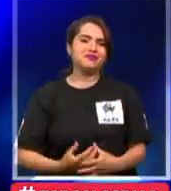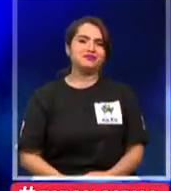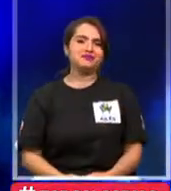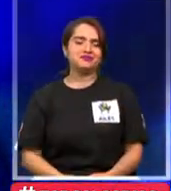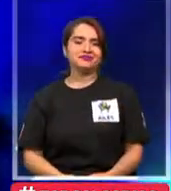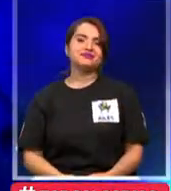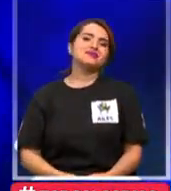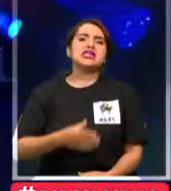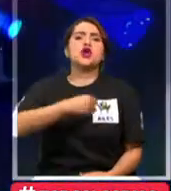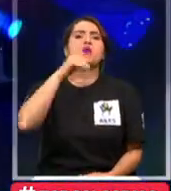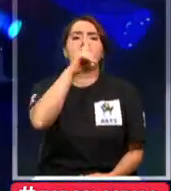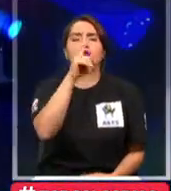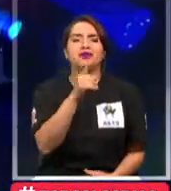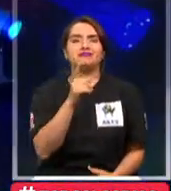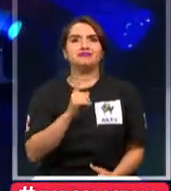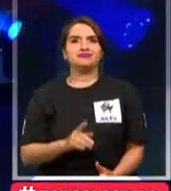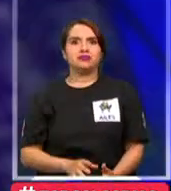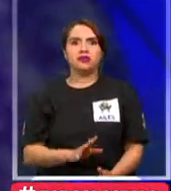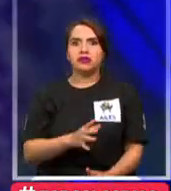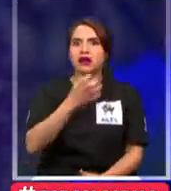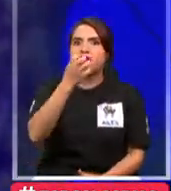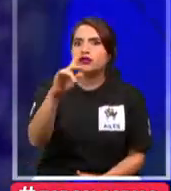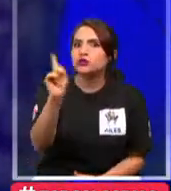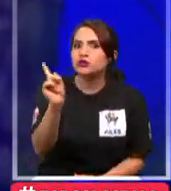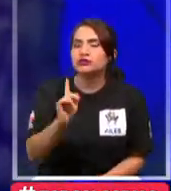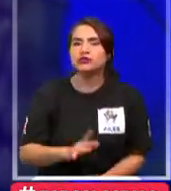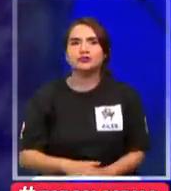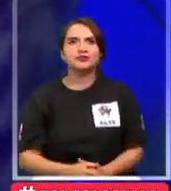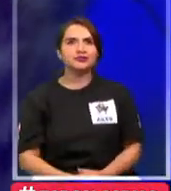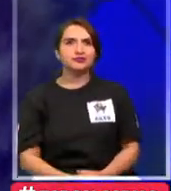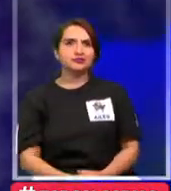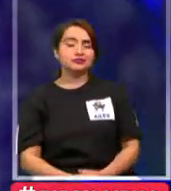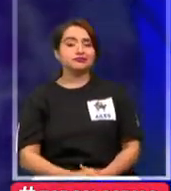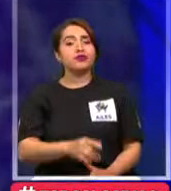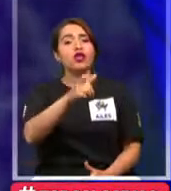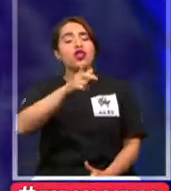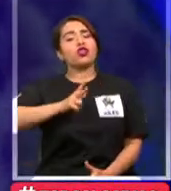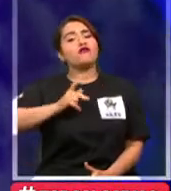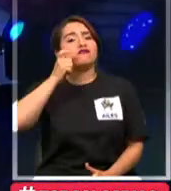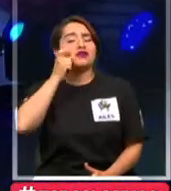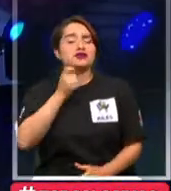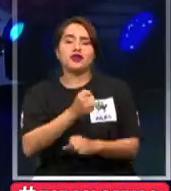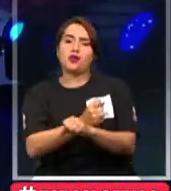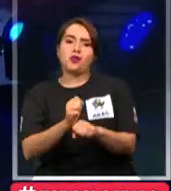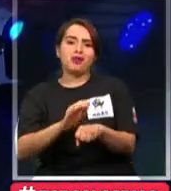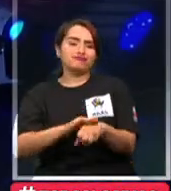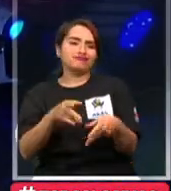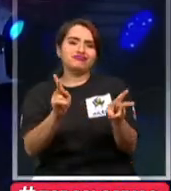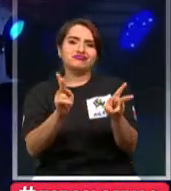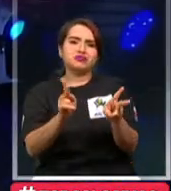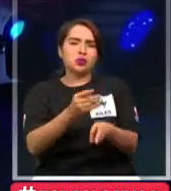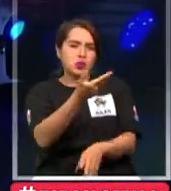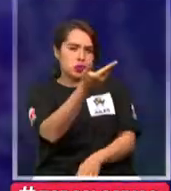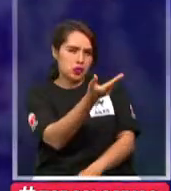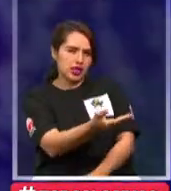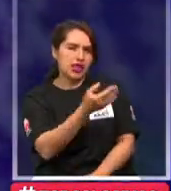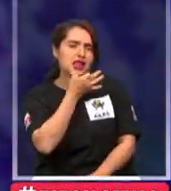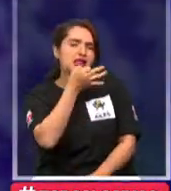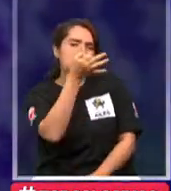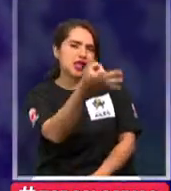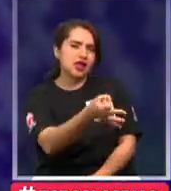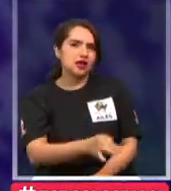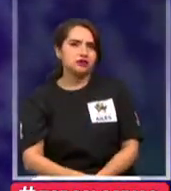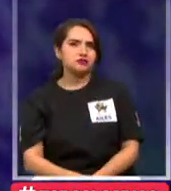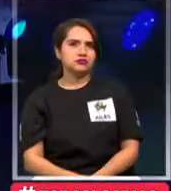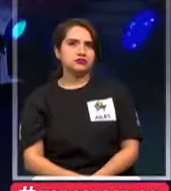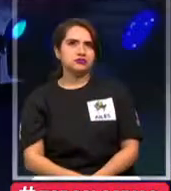grosería, don Francisco. No, en verdad, don Francisco, no puedo permitir que usted diga que